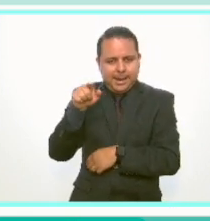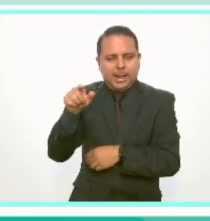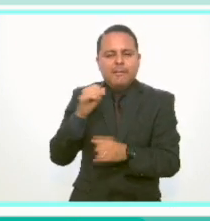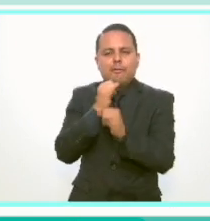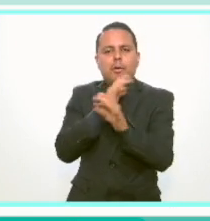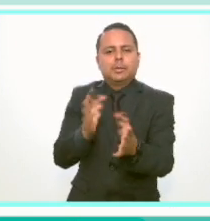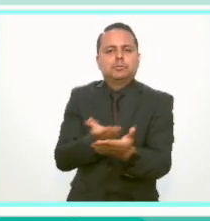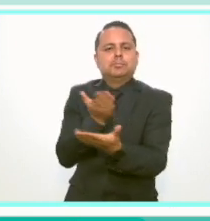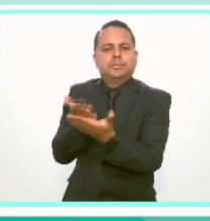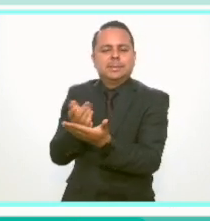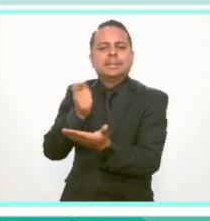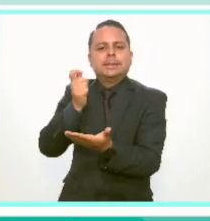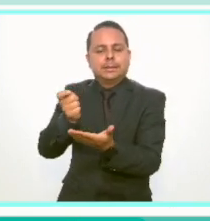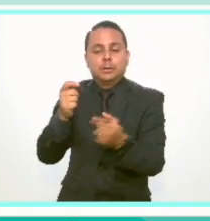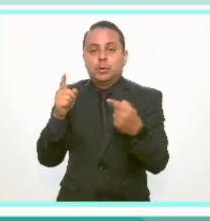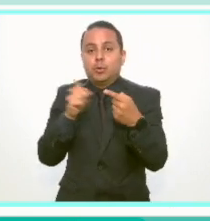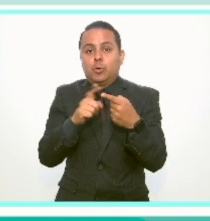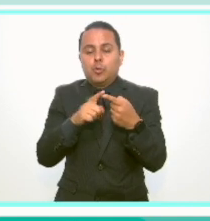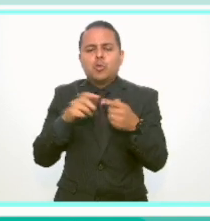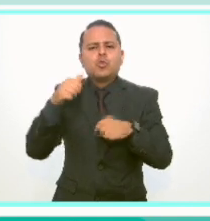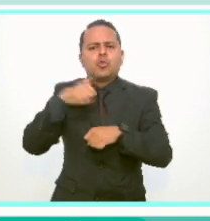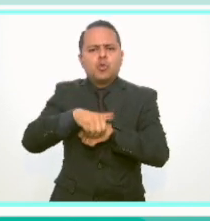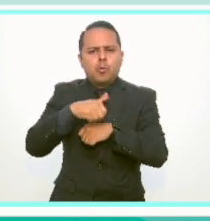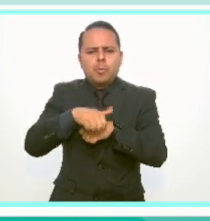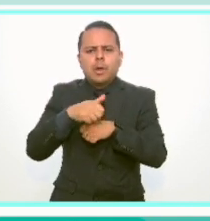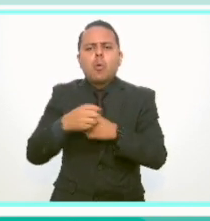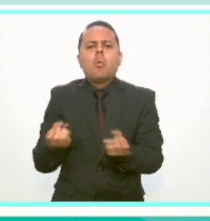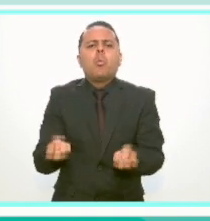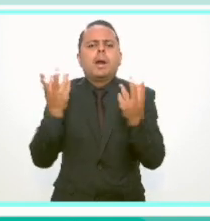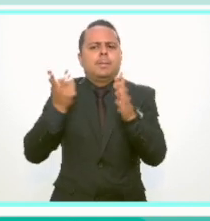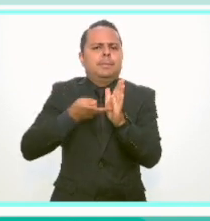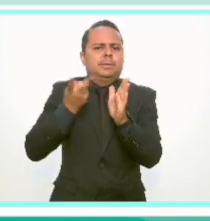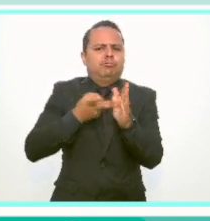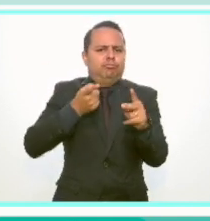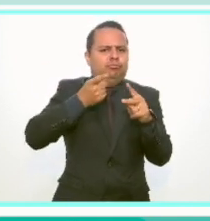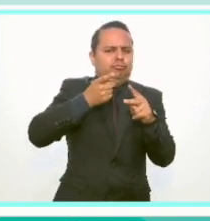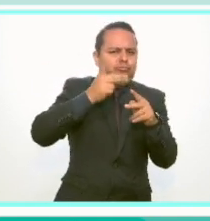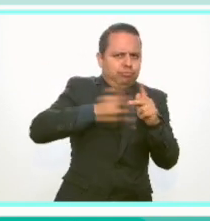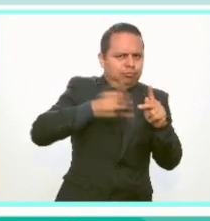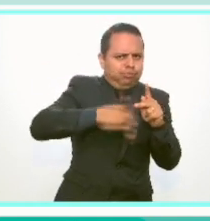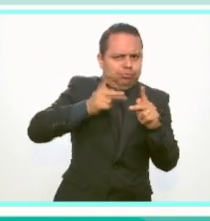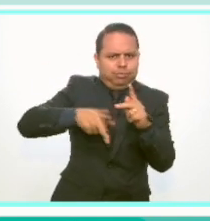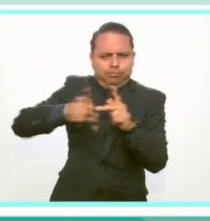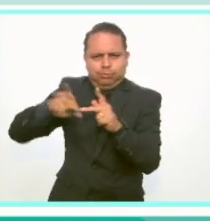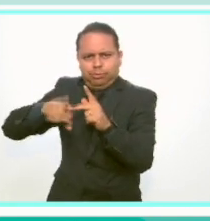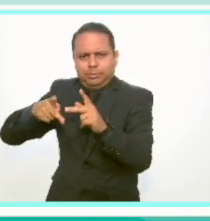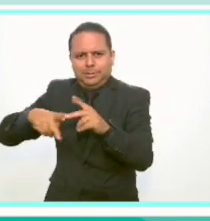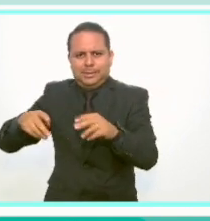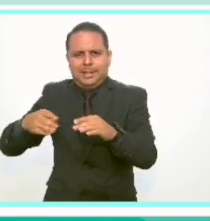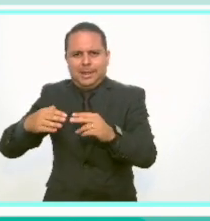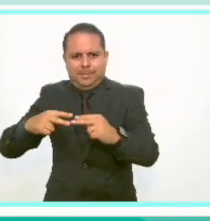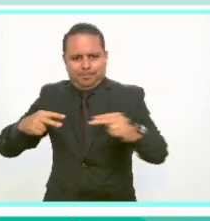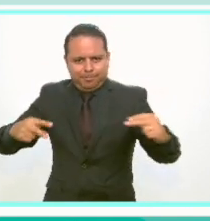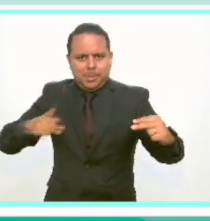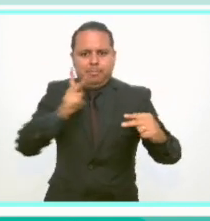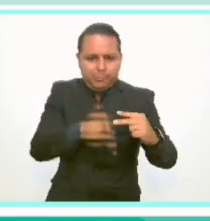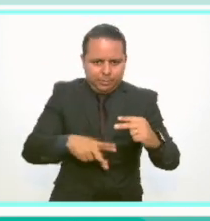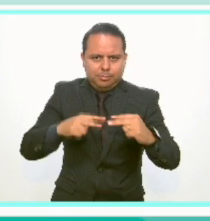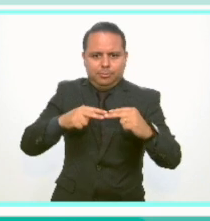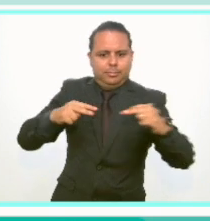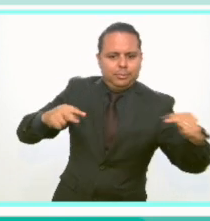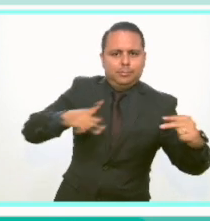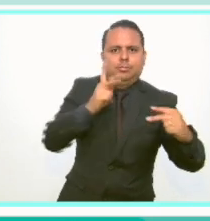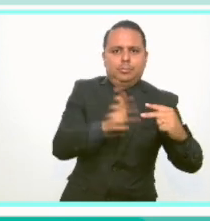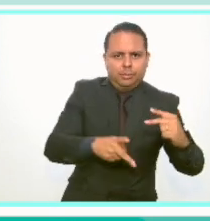información. Uno, el número de interrupciones en el servicio que ha tenido los tramos inaugurados del